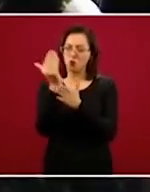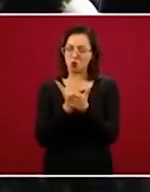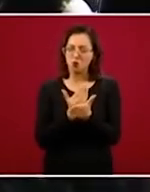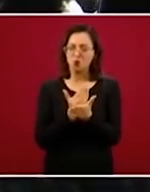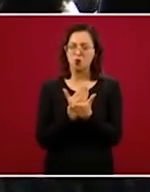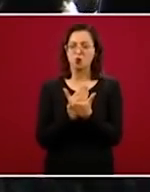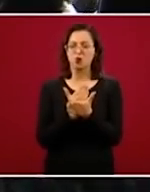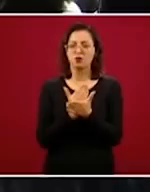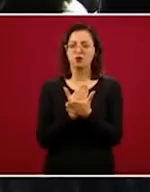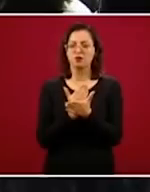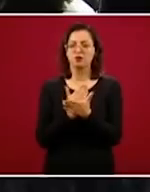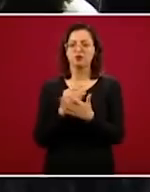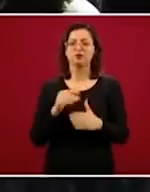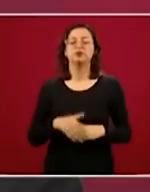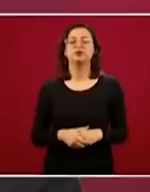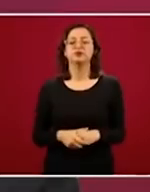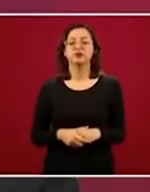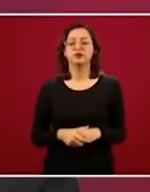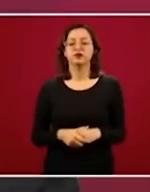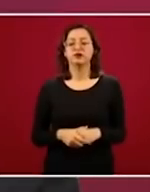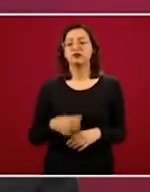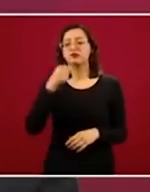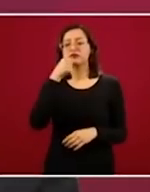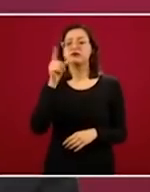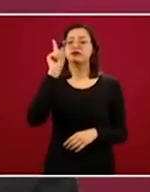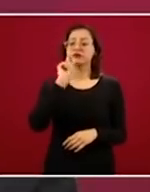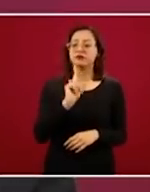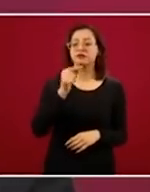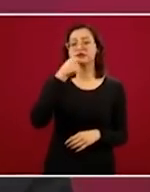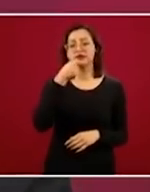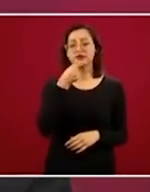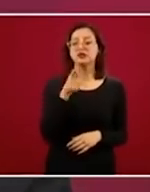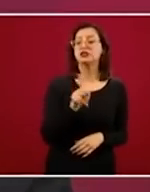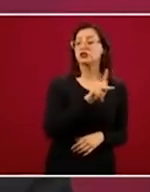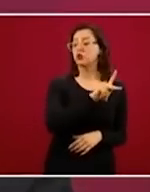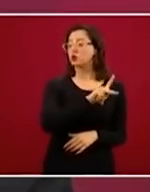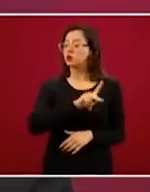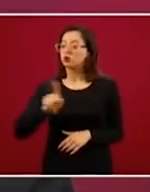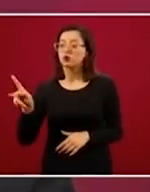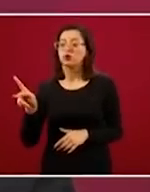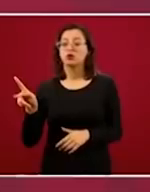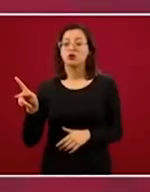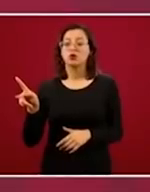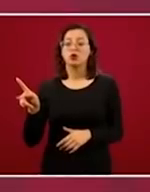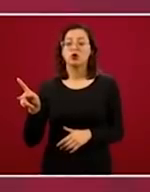en el país y que todas las niñas y todos los niños